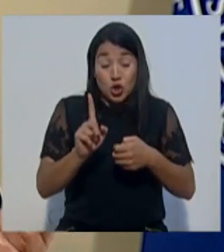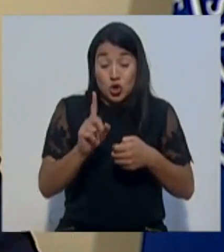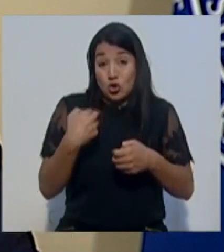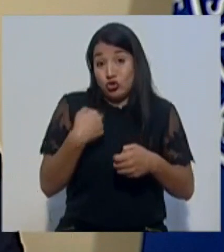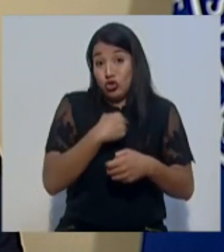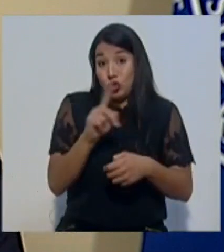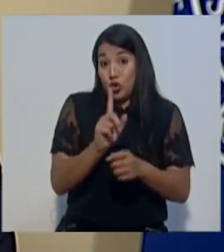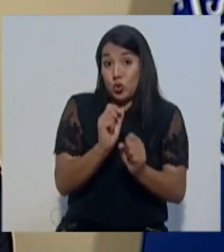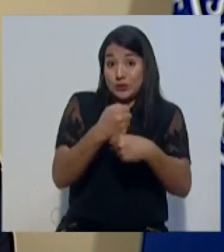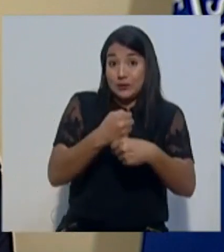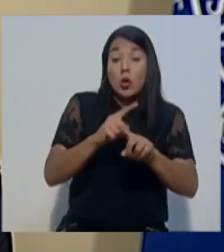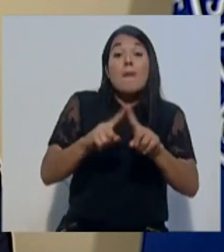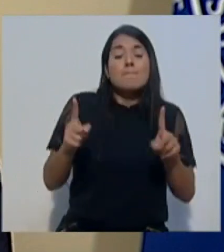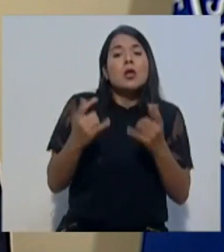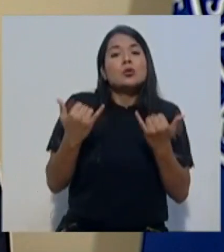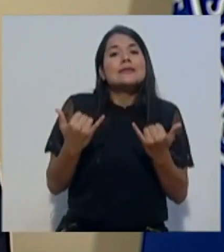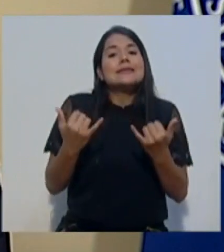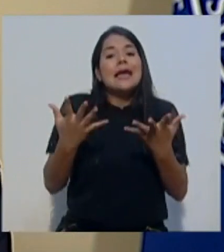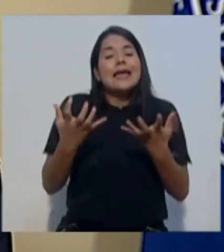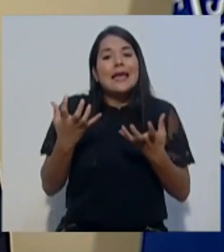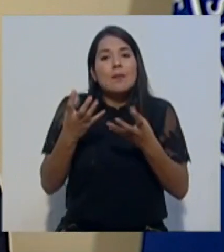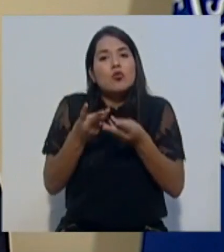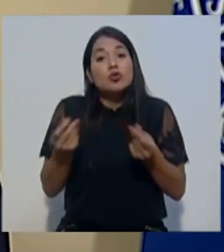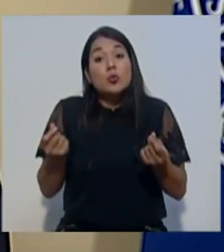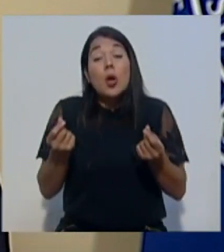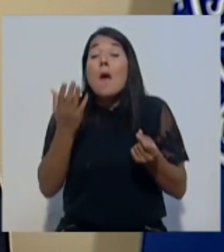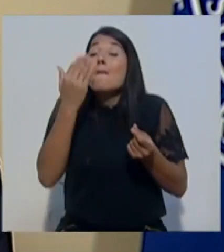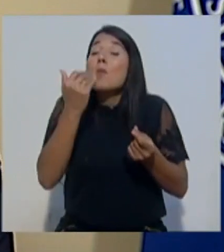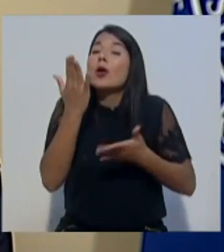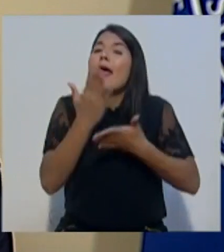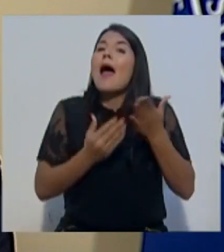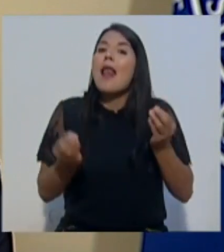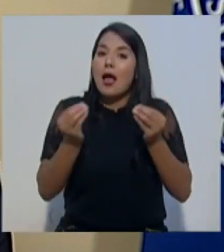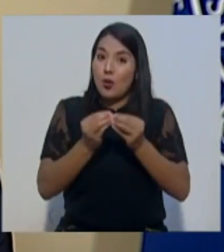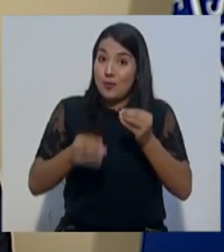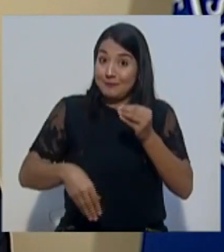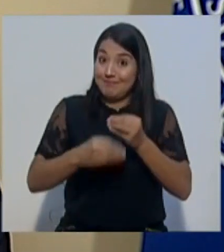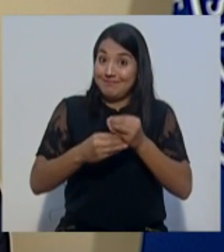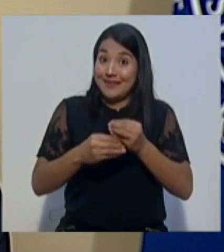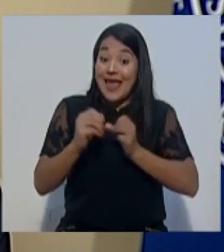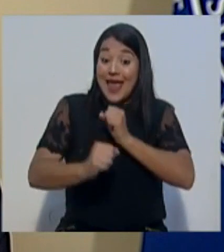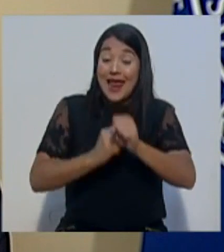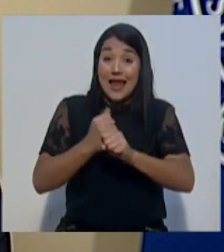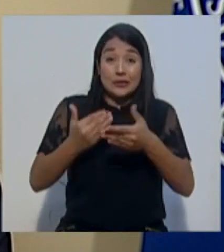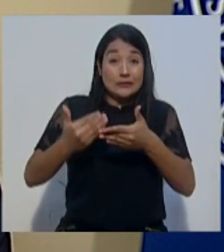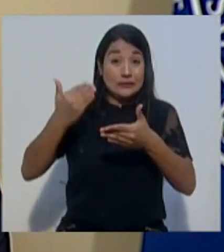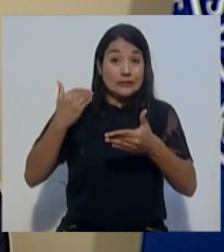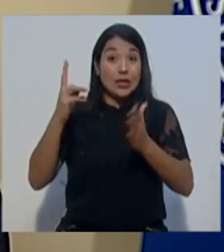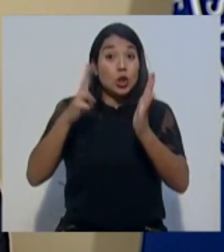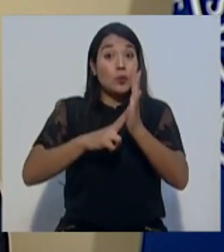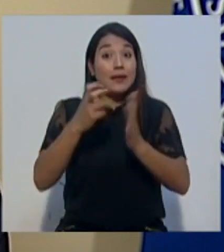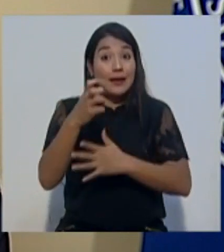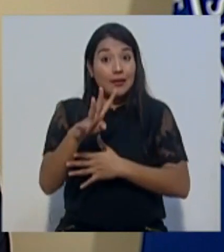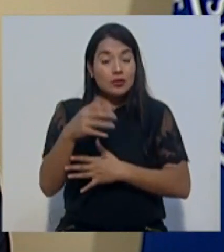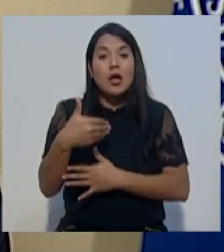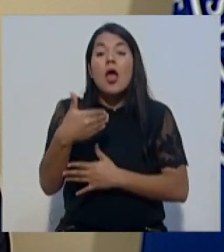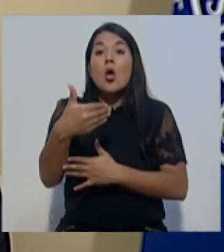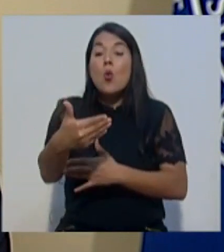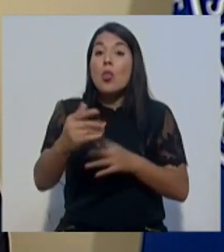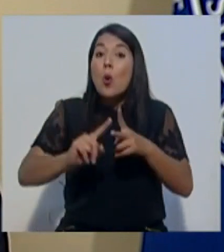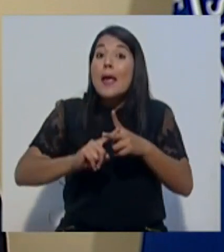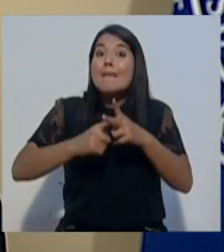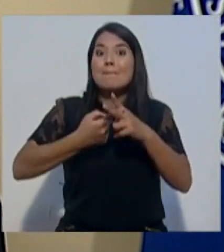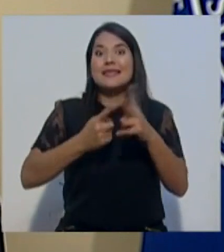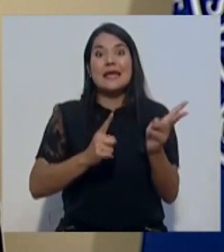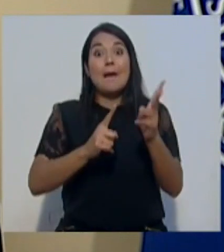proceso de resolver, porque además hay otro agravante ahí. En el año 2014, cuando entran las disposiciones